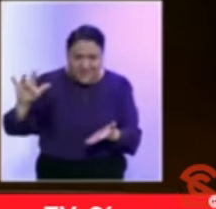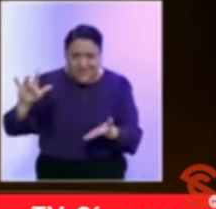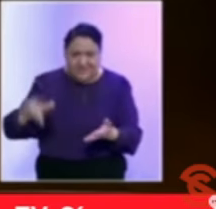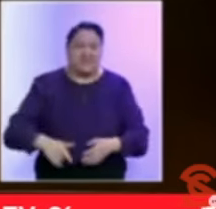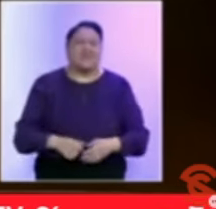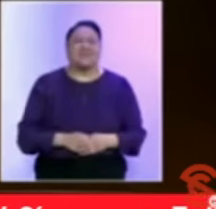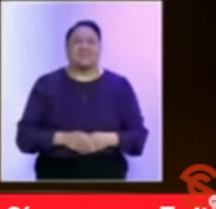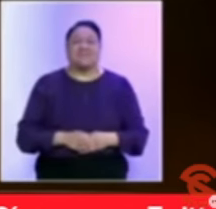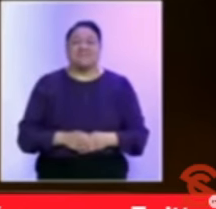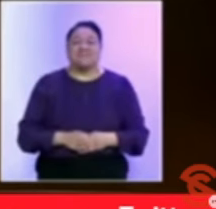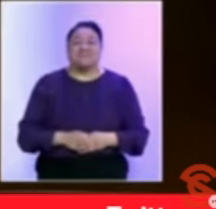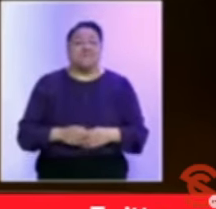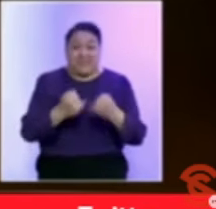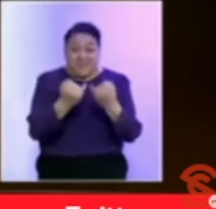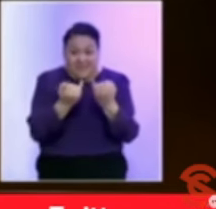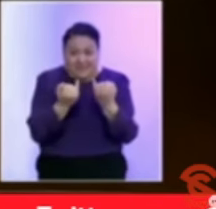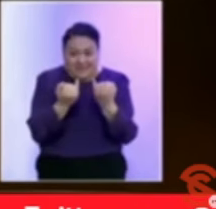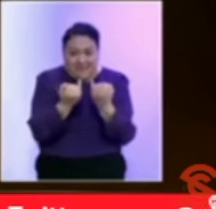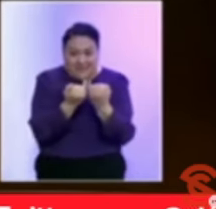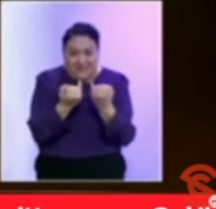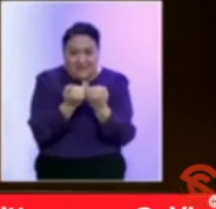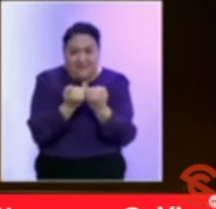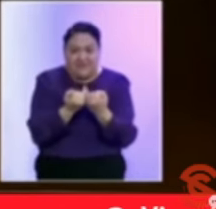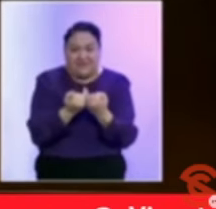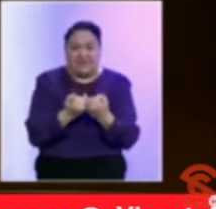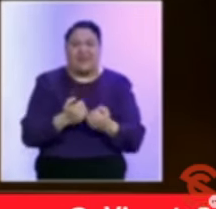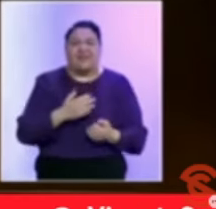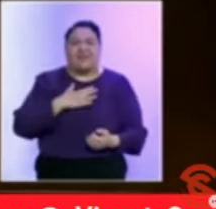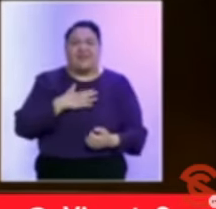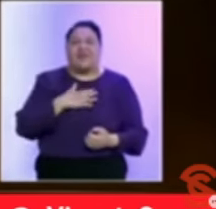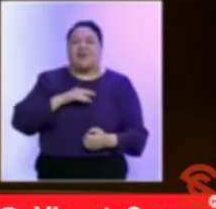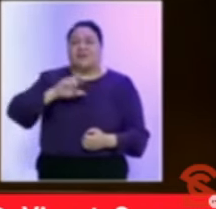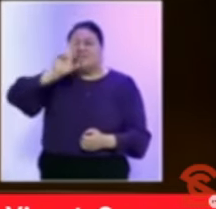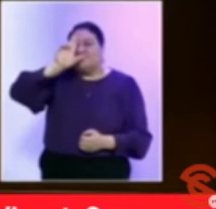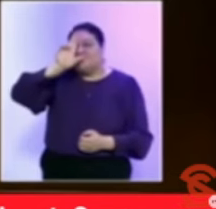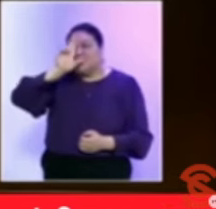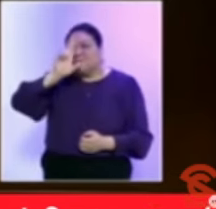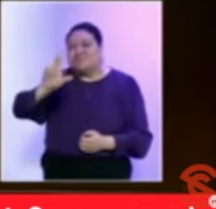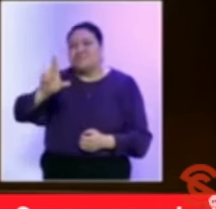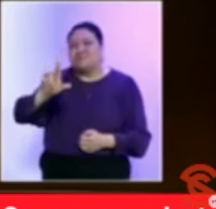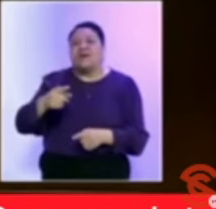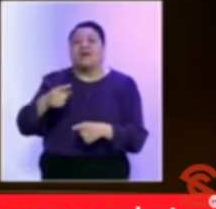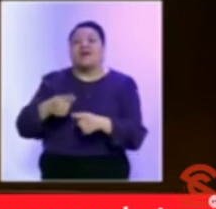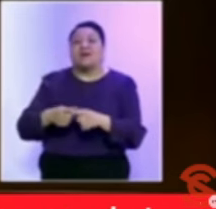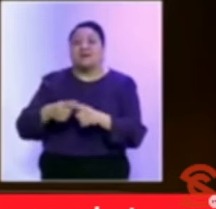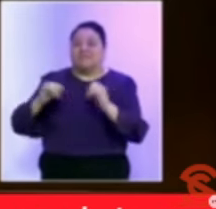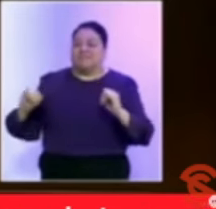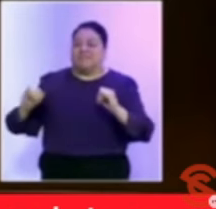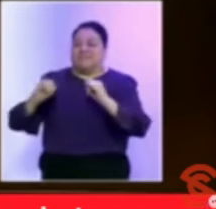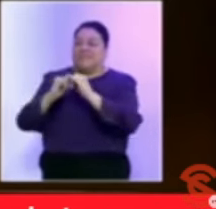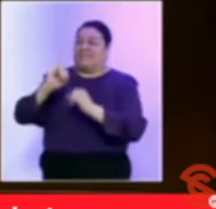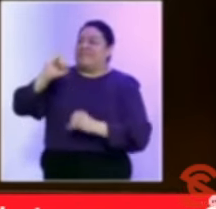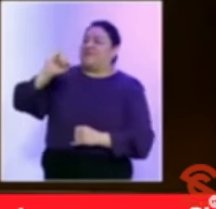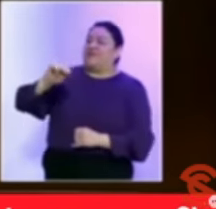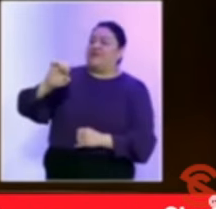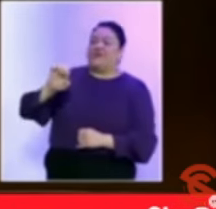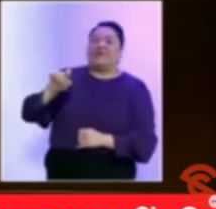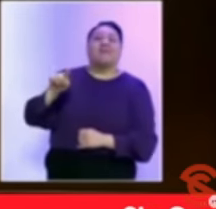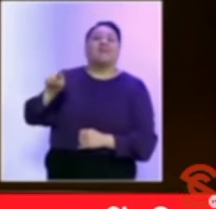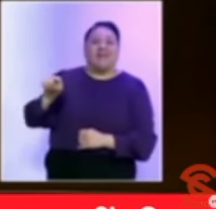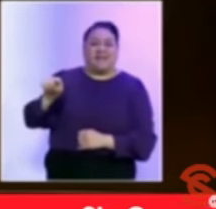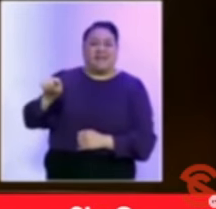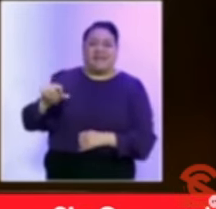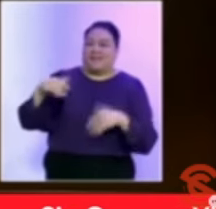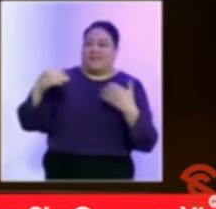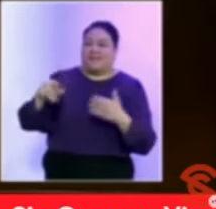igual manera hago un especial reconocimiento al Instituto Nacional electoral a